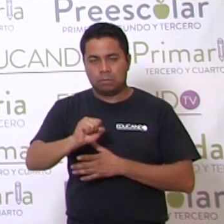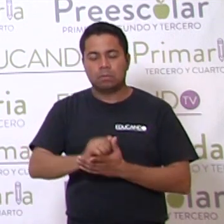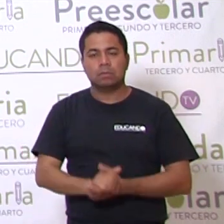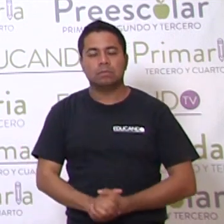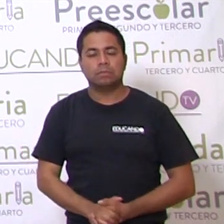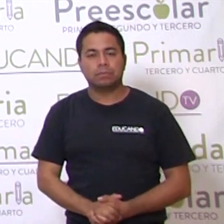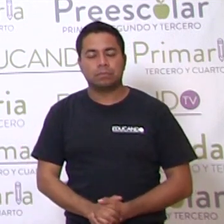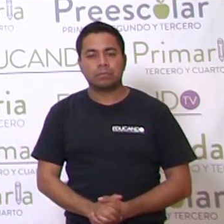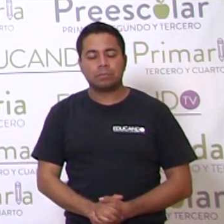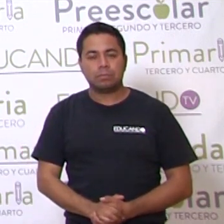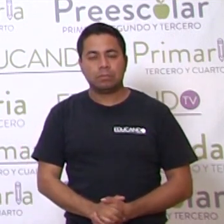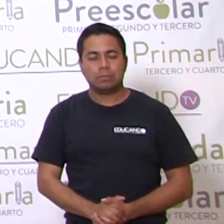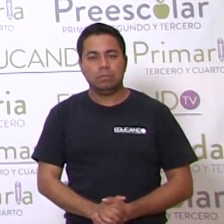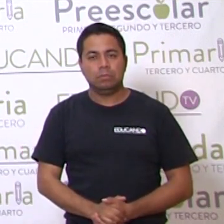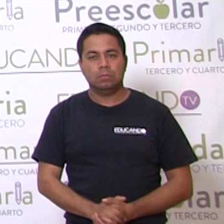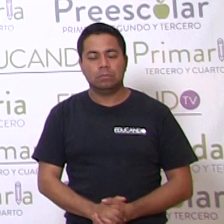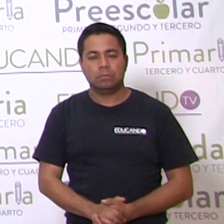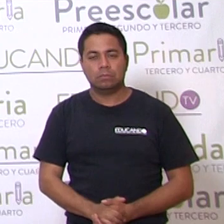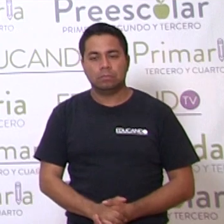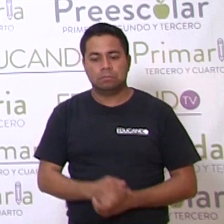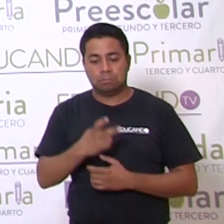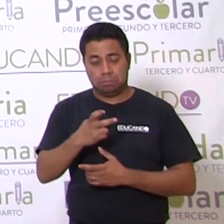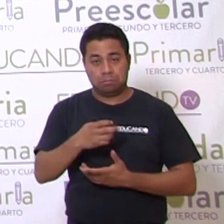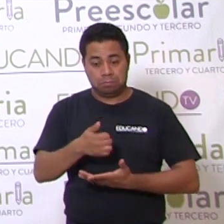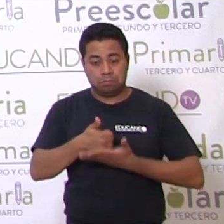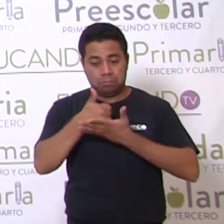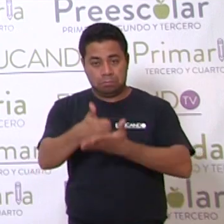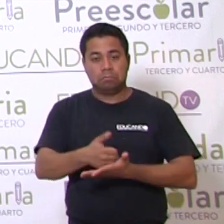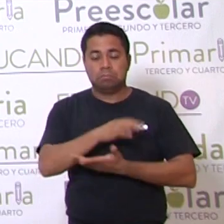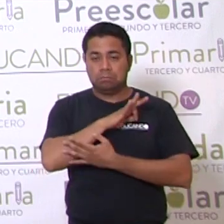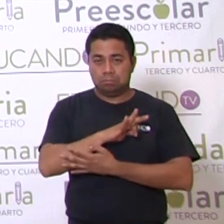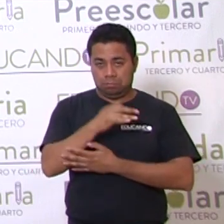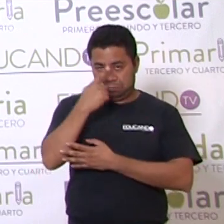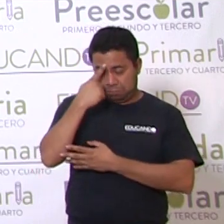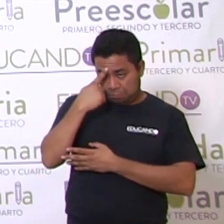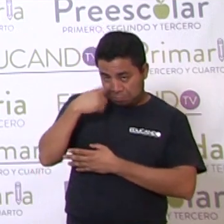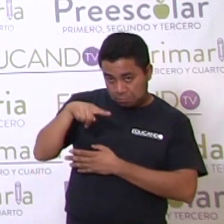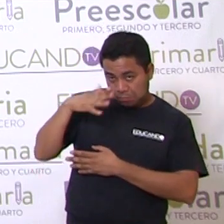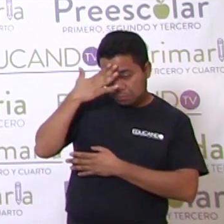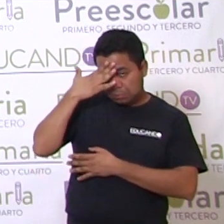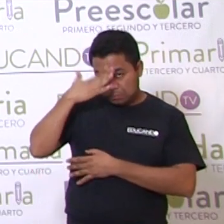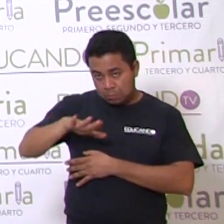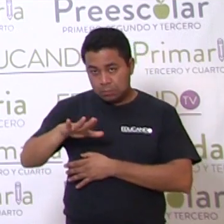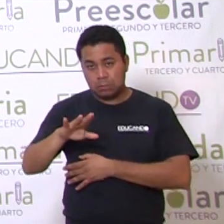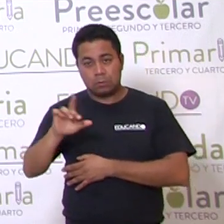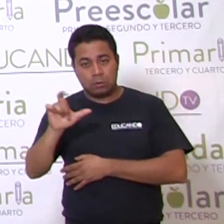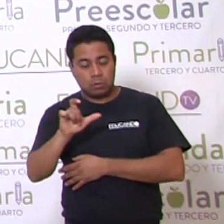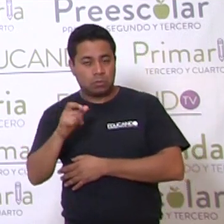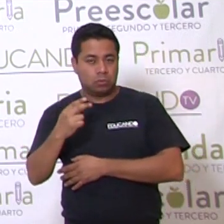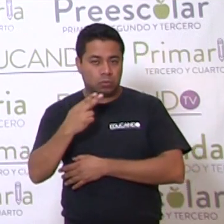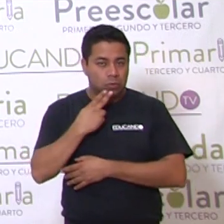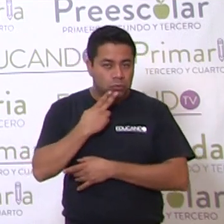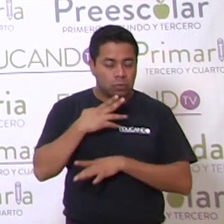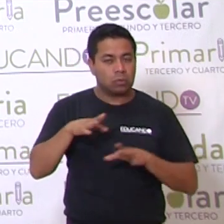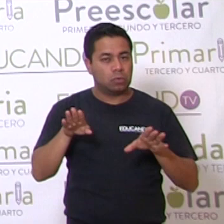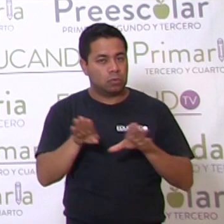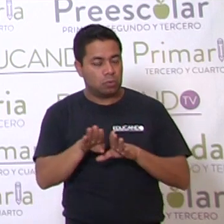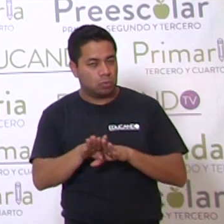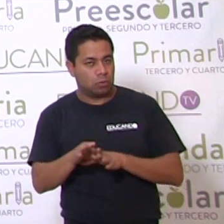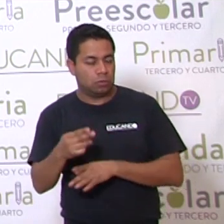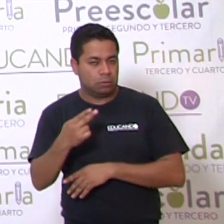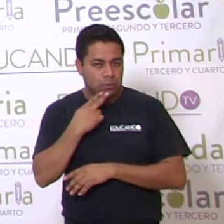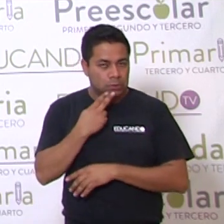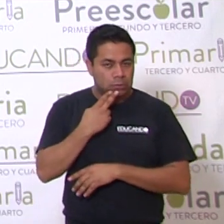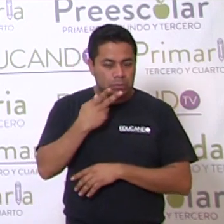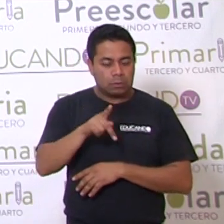Verbos copulativos que nos van a permitir saber cuándo utilizarlos, cómo utilizarlos,